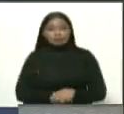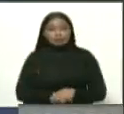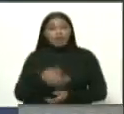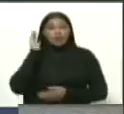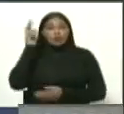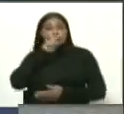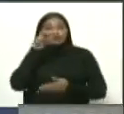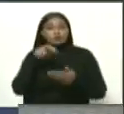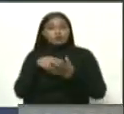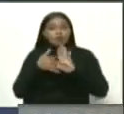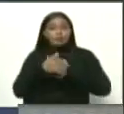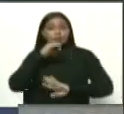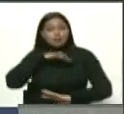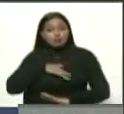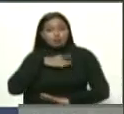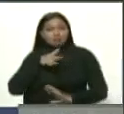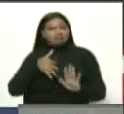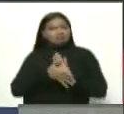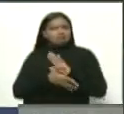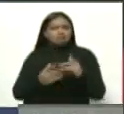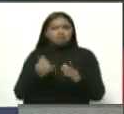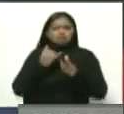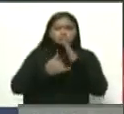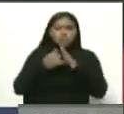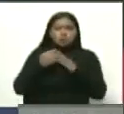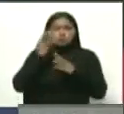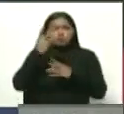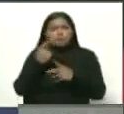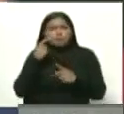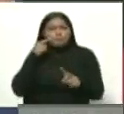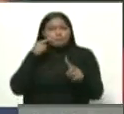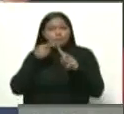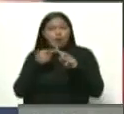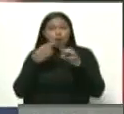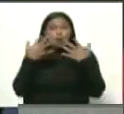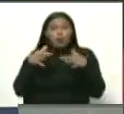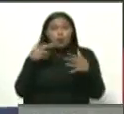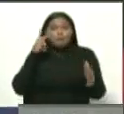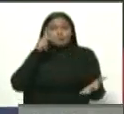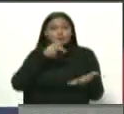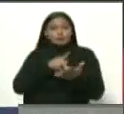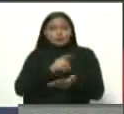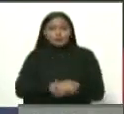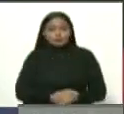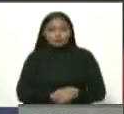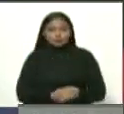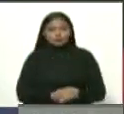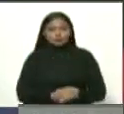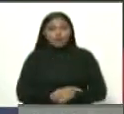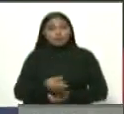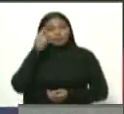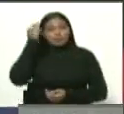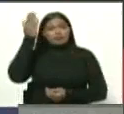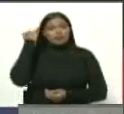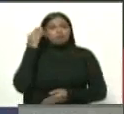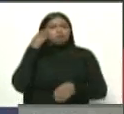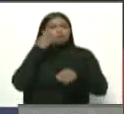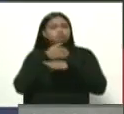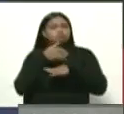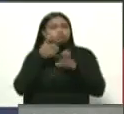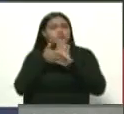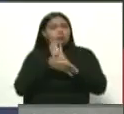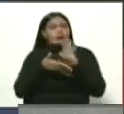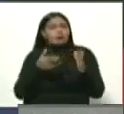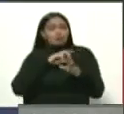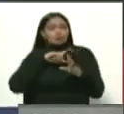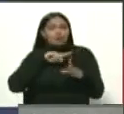Congreso Nacional de Historia, que registra una cifra récord de participantes. El día de ayer estuvimos sacando